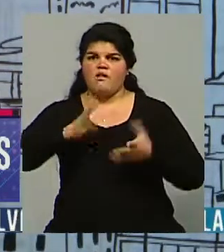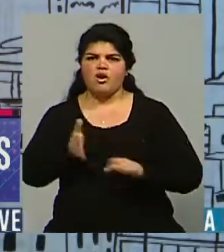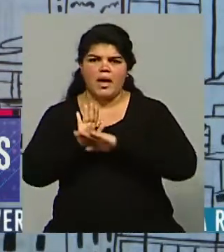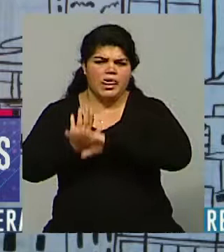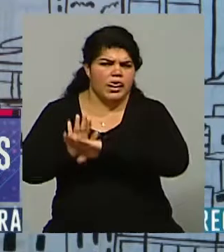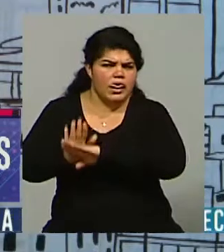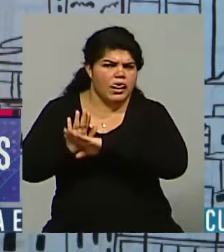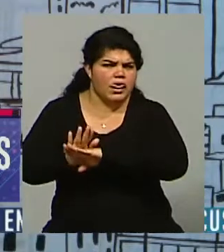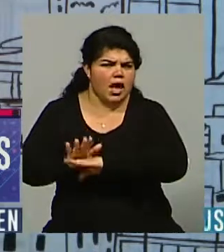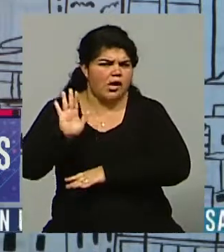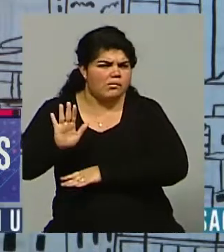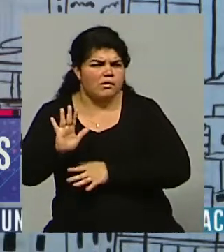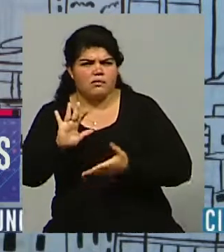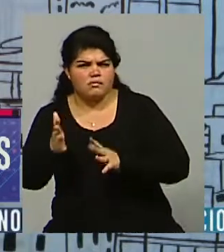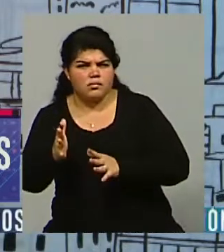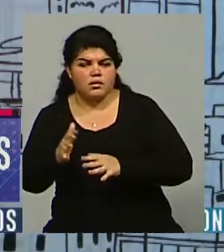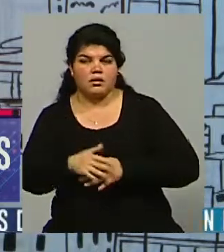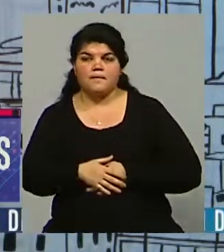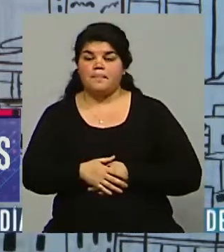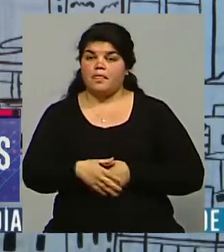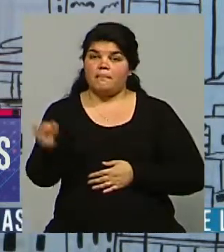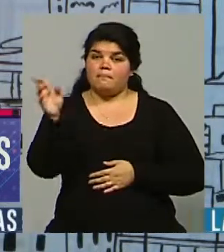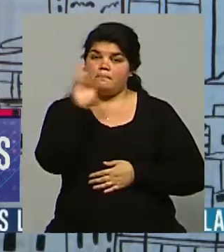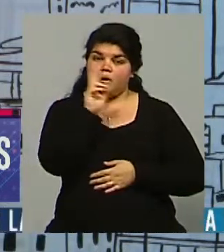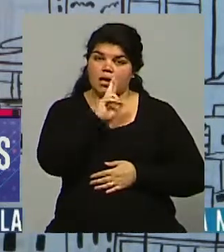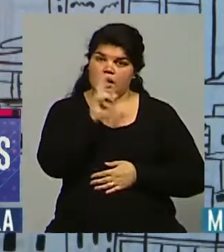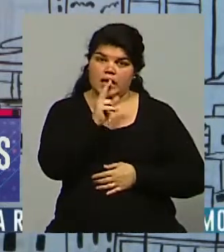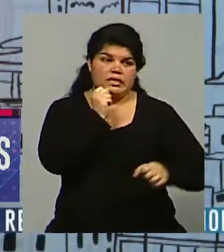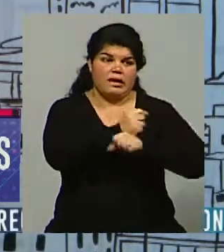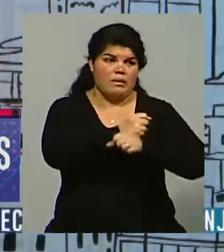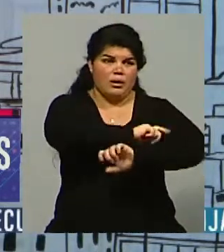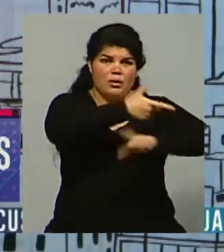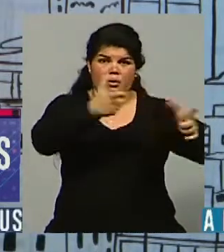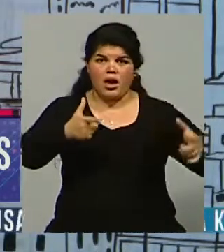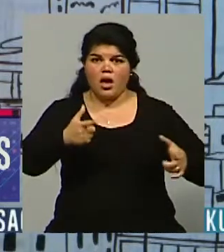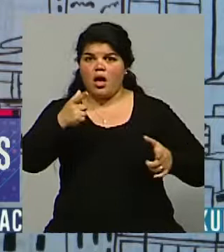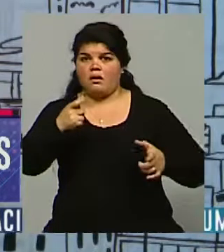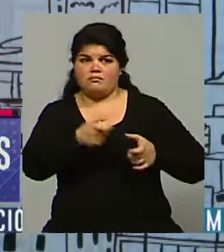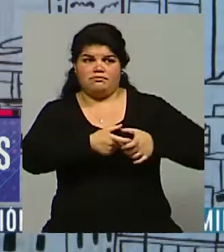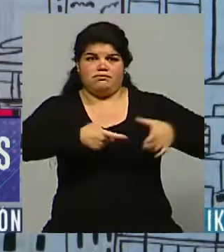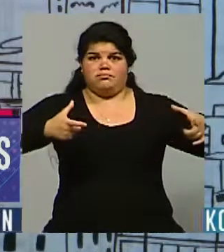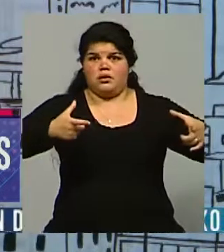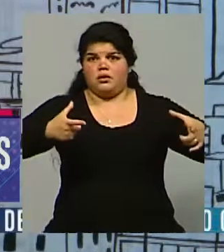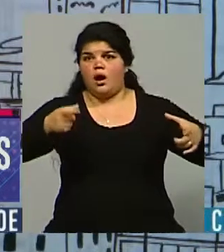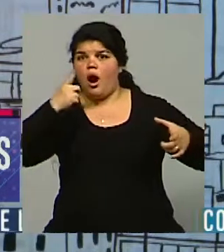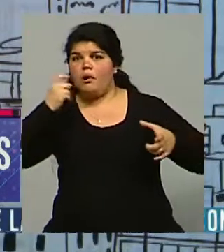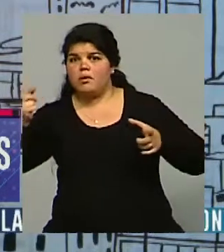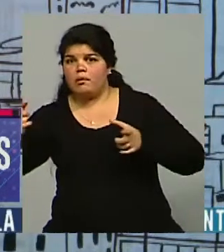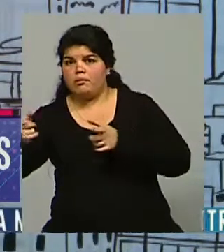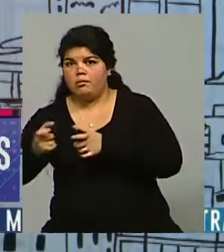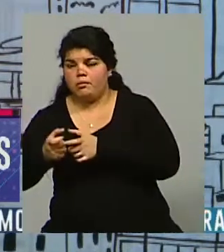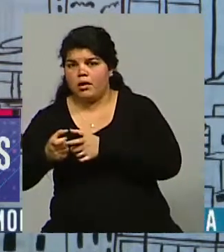en este sentido, como las mujeres tenemos mayor desempleo que los varones, justamente nuestro salario pretendido tiene que ser menor